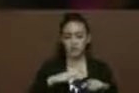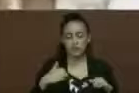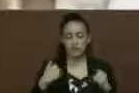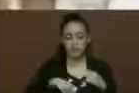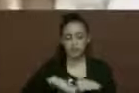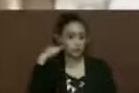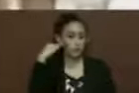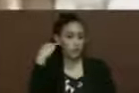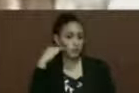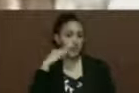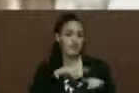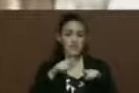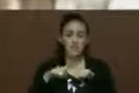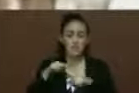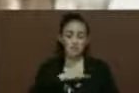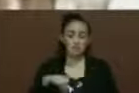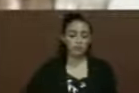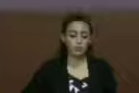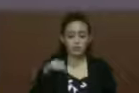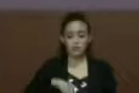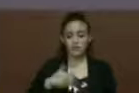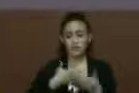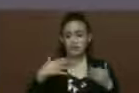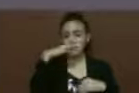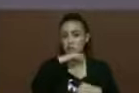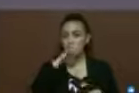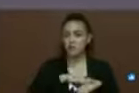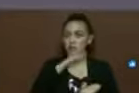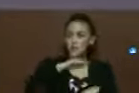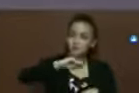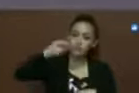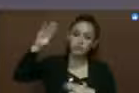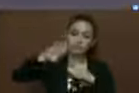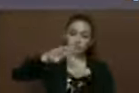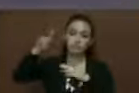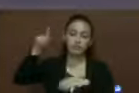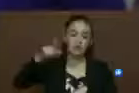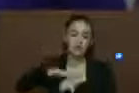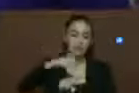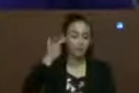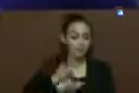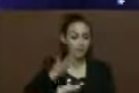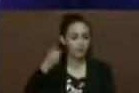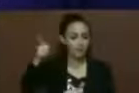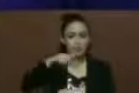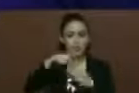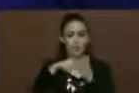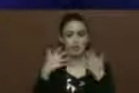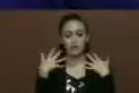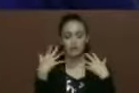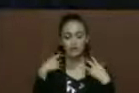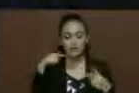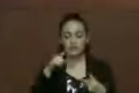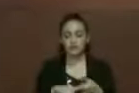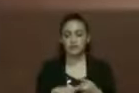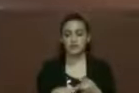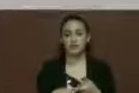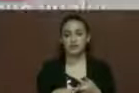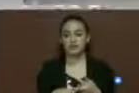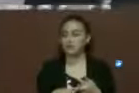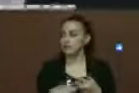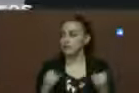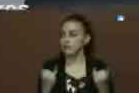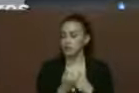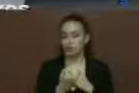Morelia, migran muchos, de la Tierra Caliente no se diga, la Tierra Caliente tanto de la zona de Apatzingán como la Tierra Caliente